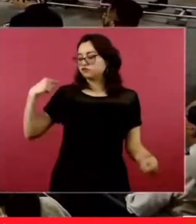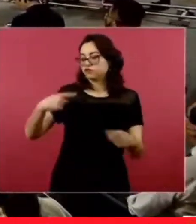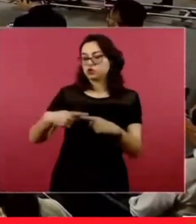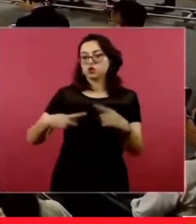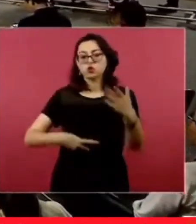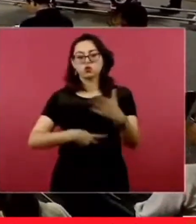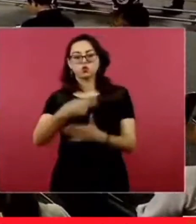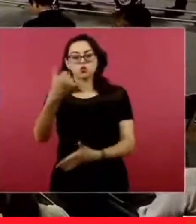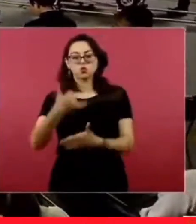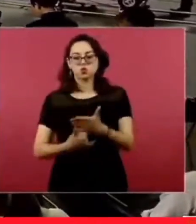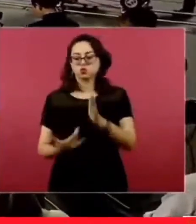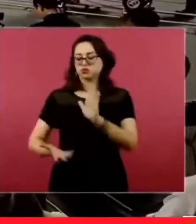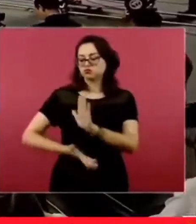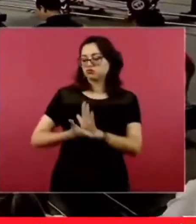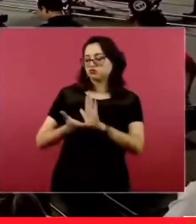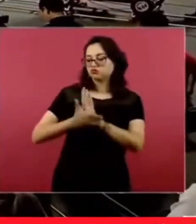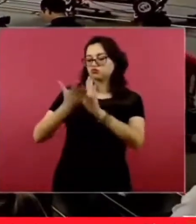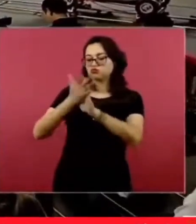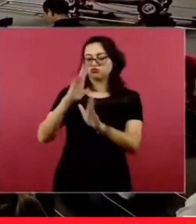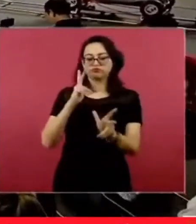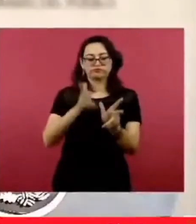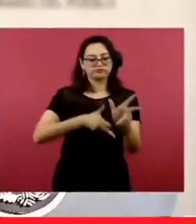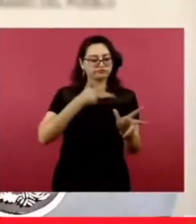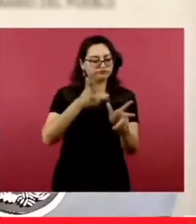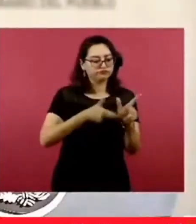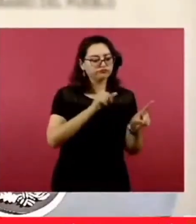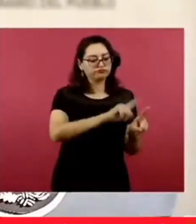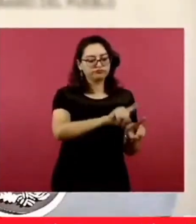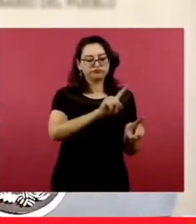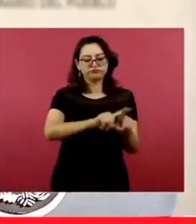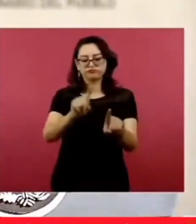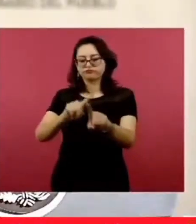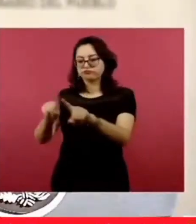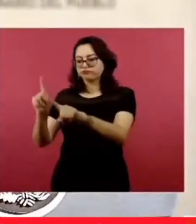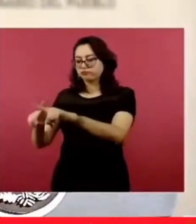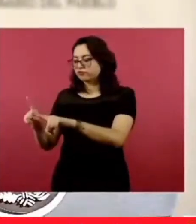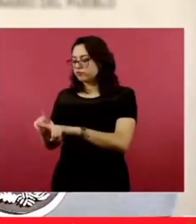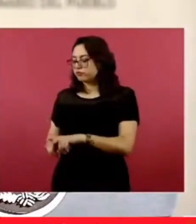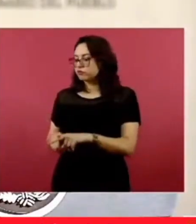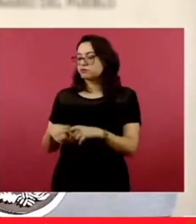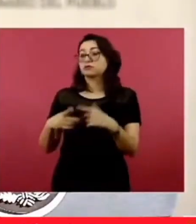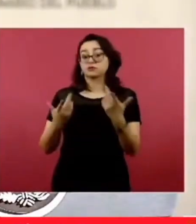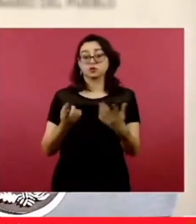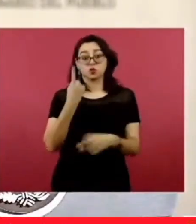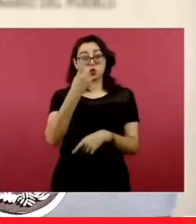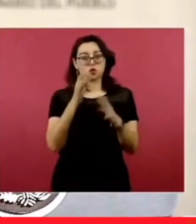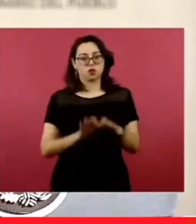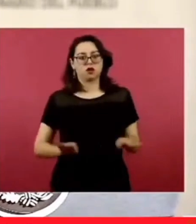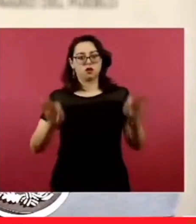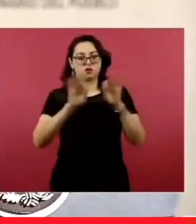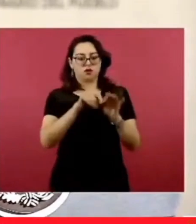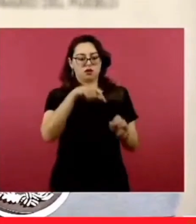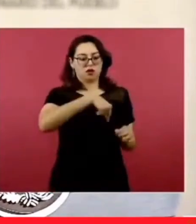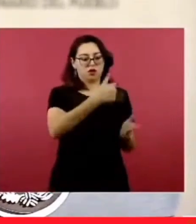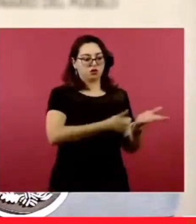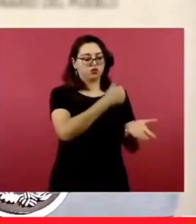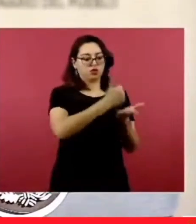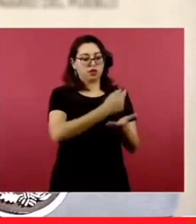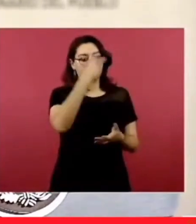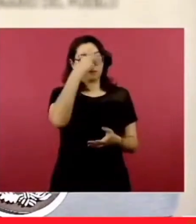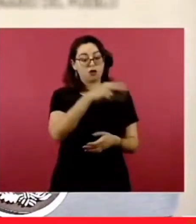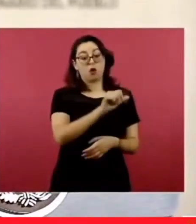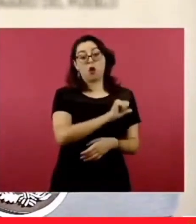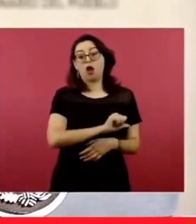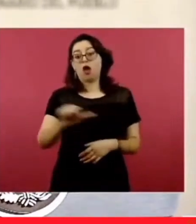que estamos desarrollando para tener la conectividad entre la ciudad y el aeropuerto Felipe Ángeles, decidimos